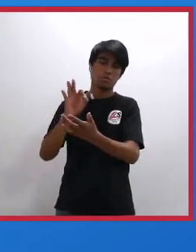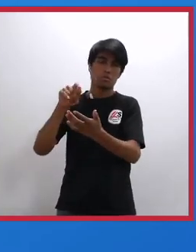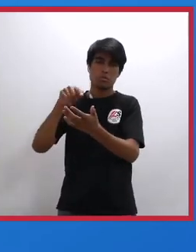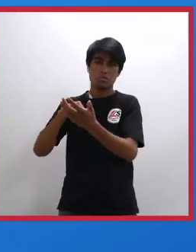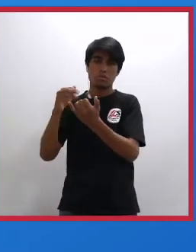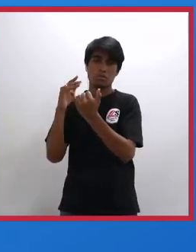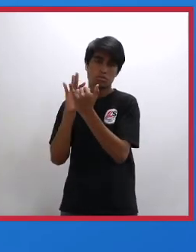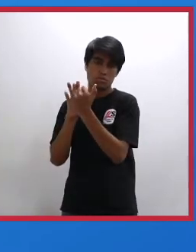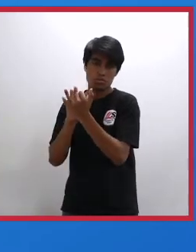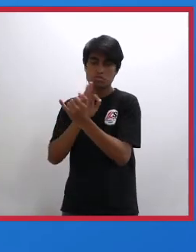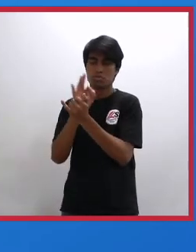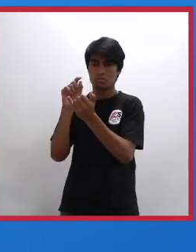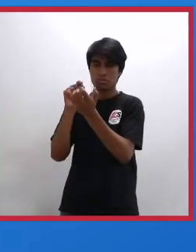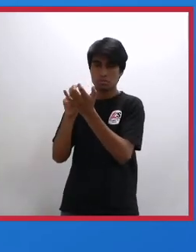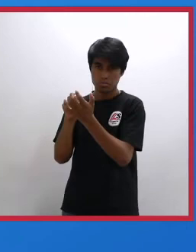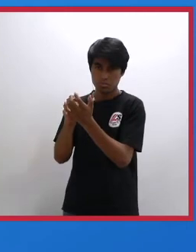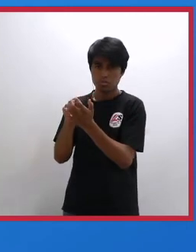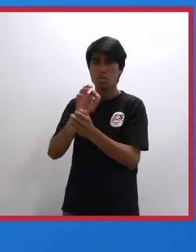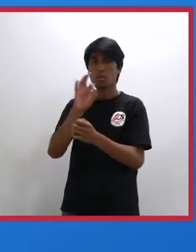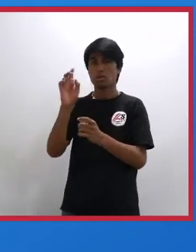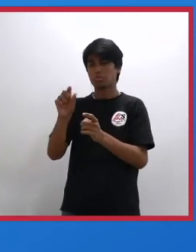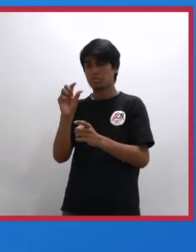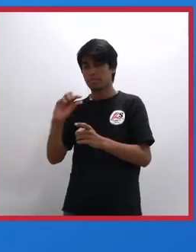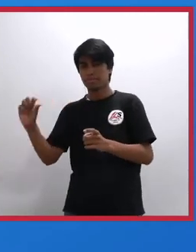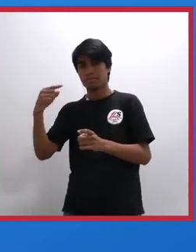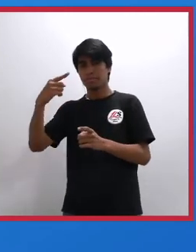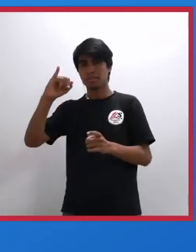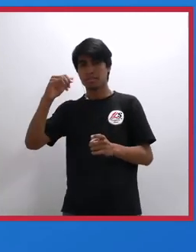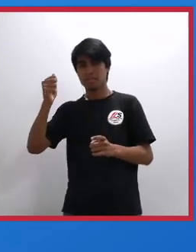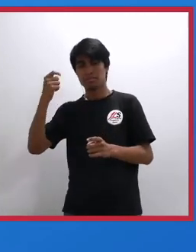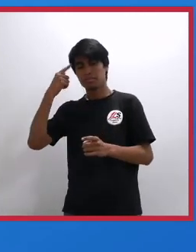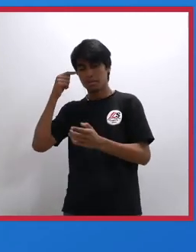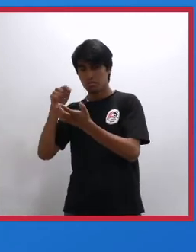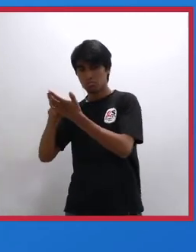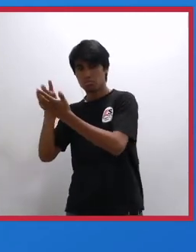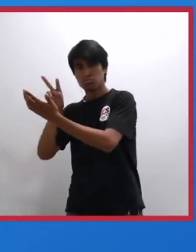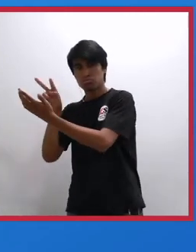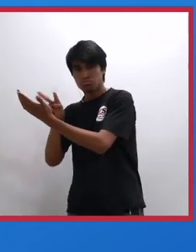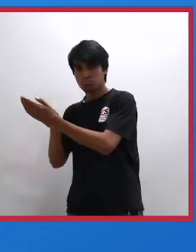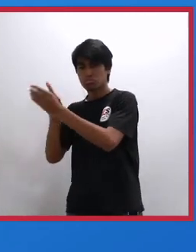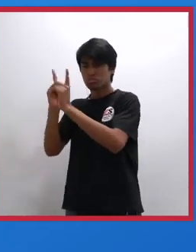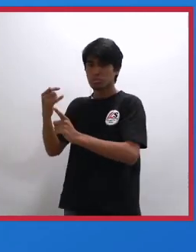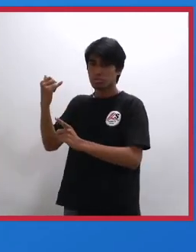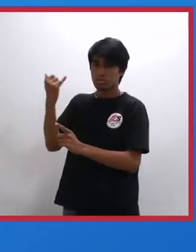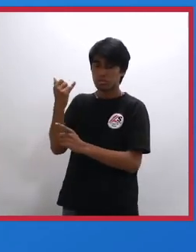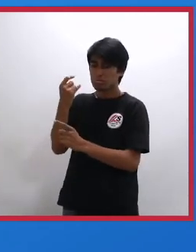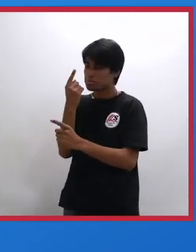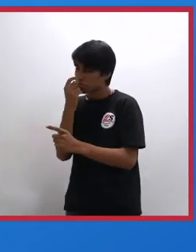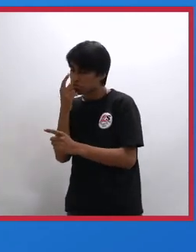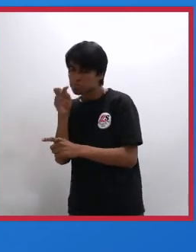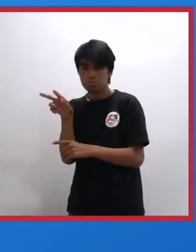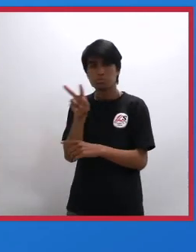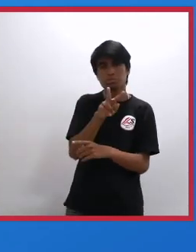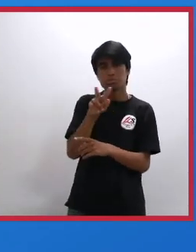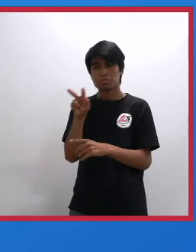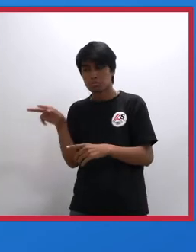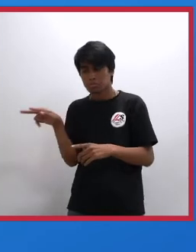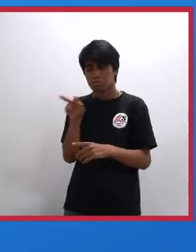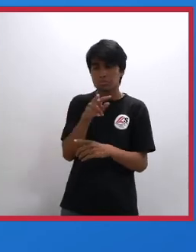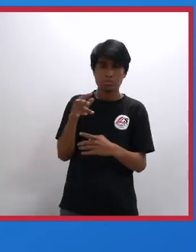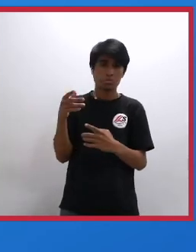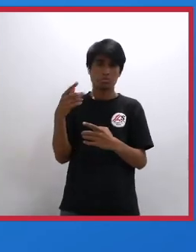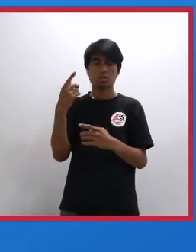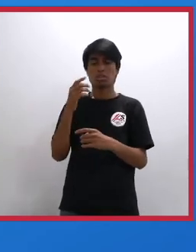la guía de gestión de seguridad para en base a eso poder verificar si